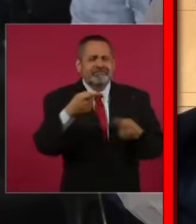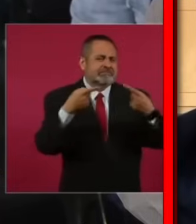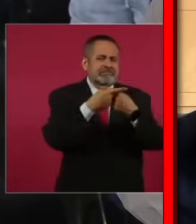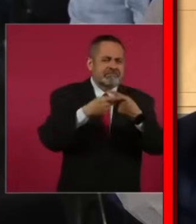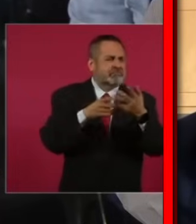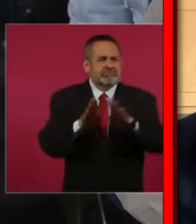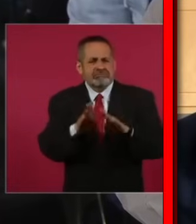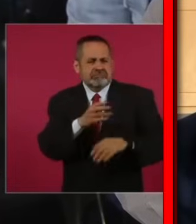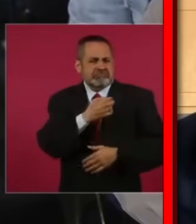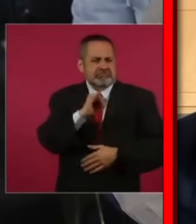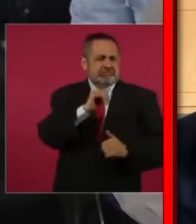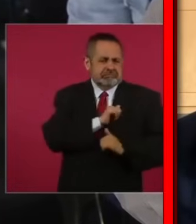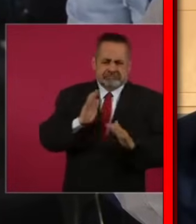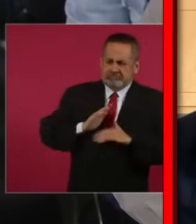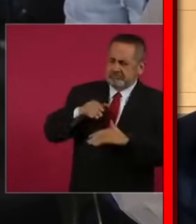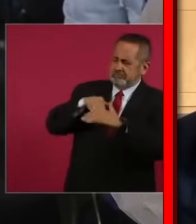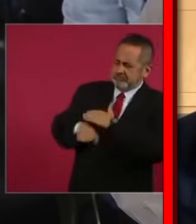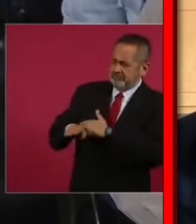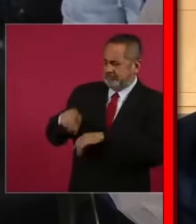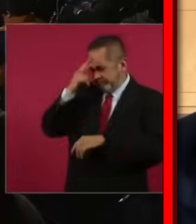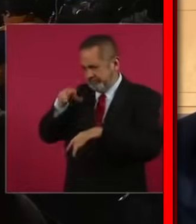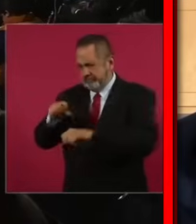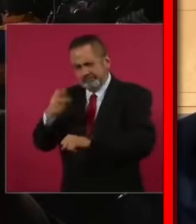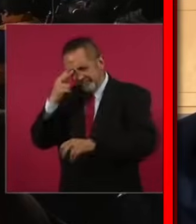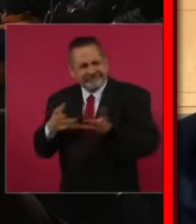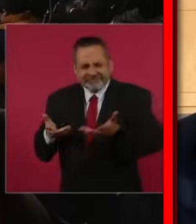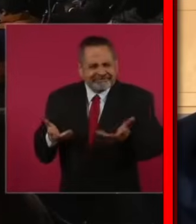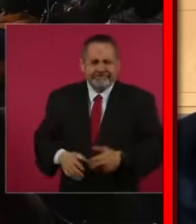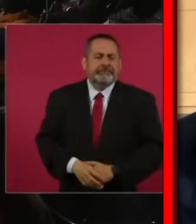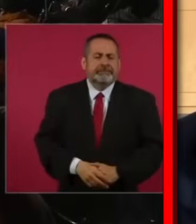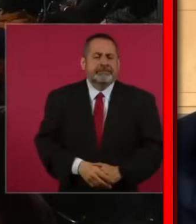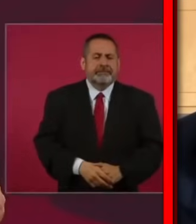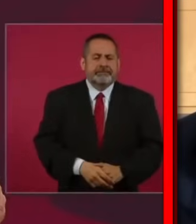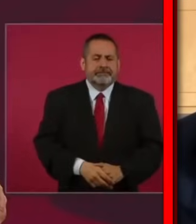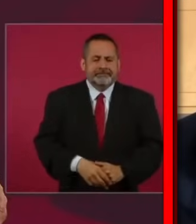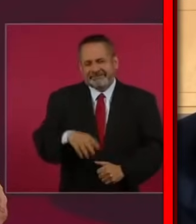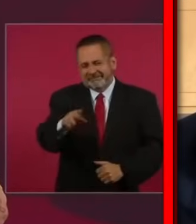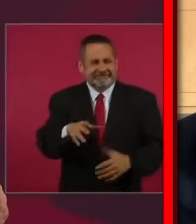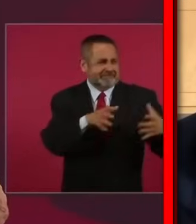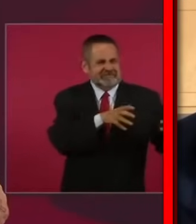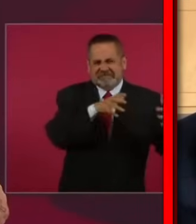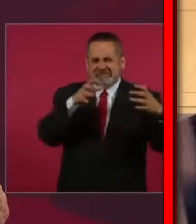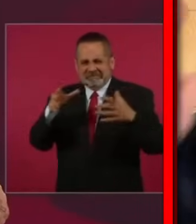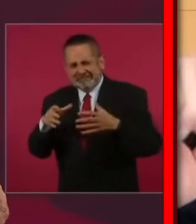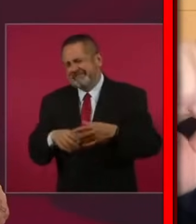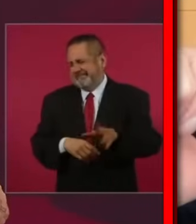entren este tropas norteamericanas a México Bueno no son tropas